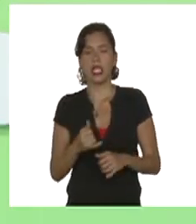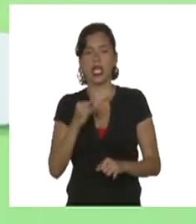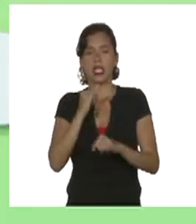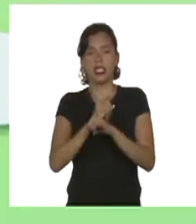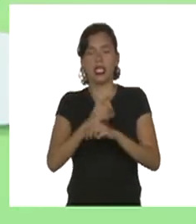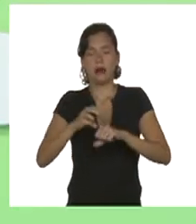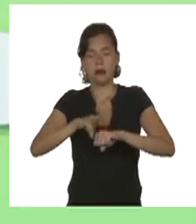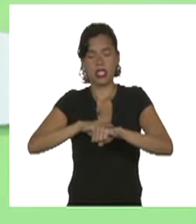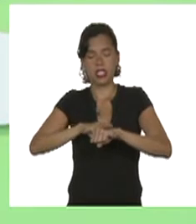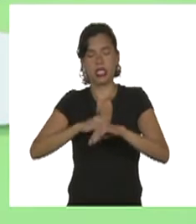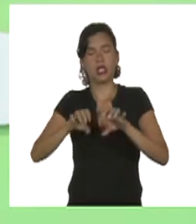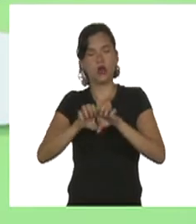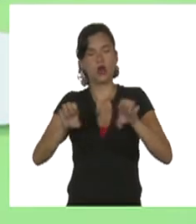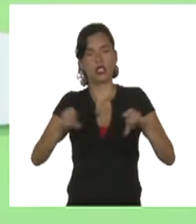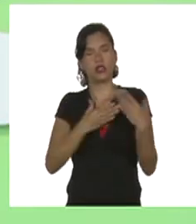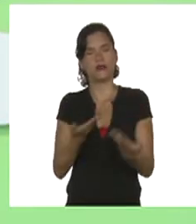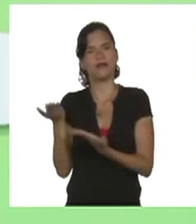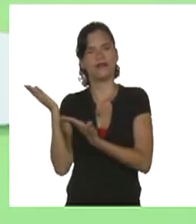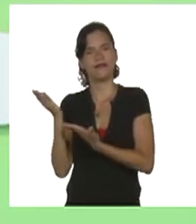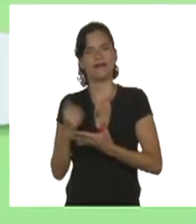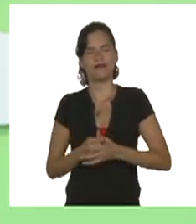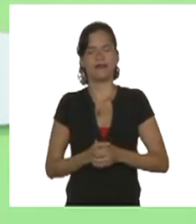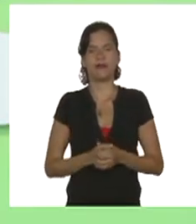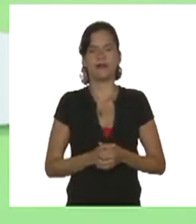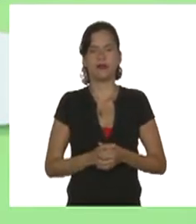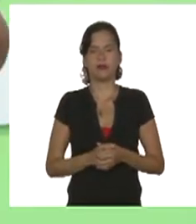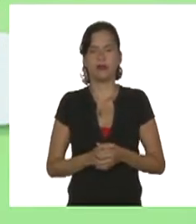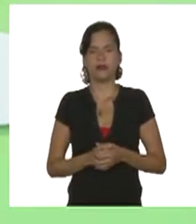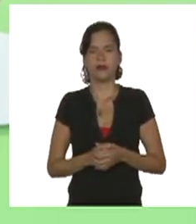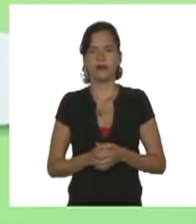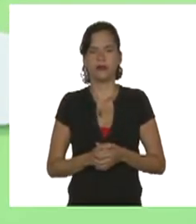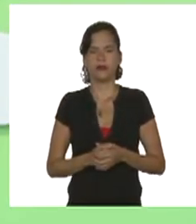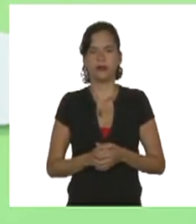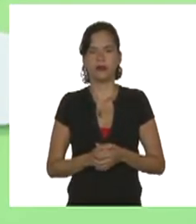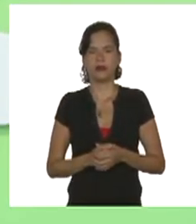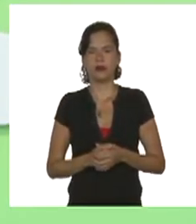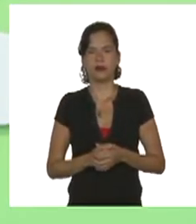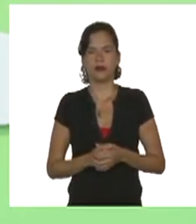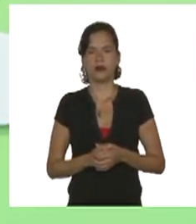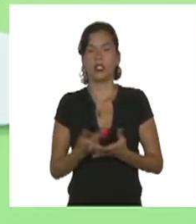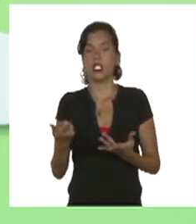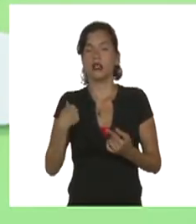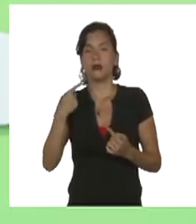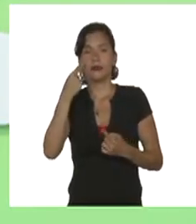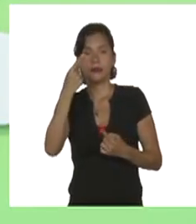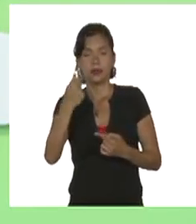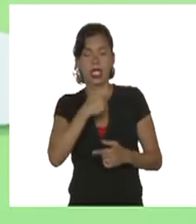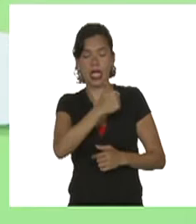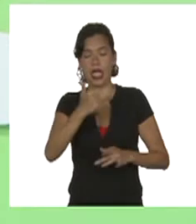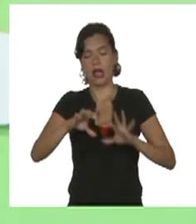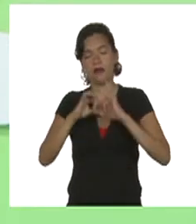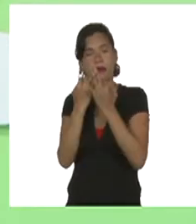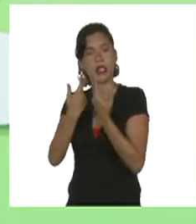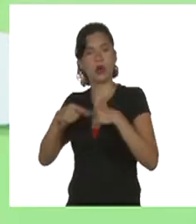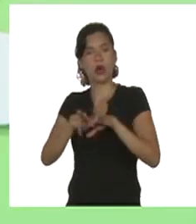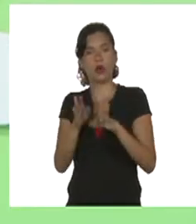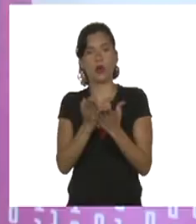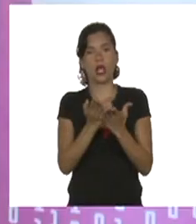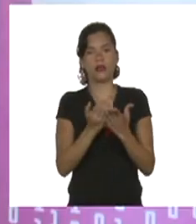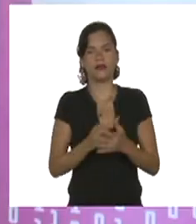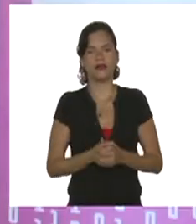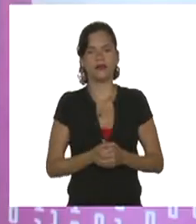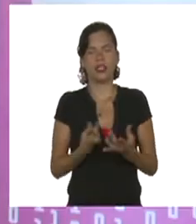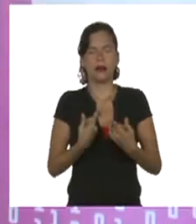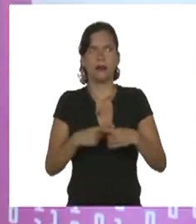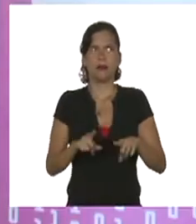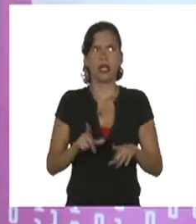del Ministerio del Poder Popular para la Educación que ven aquí en pantalla y acceder al enlace de cada familia una escuela.